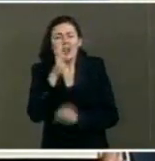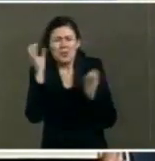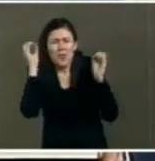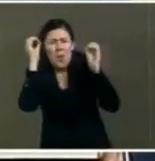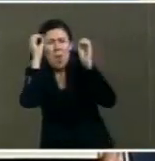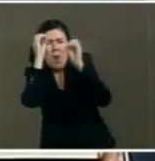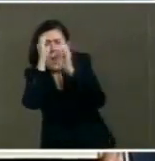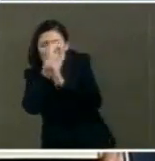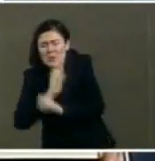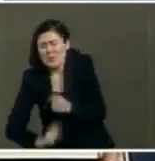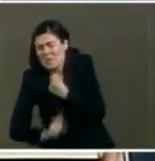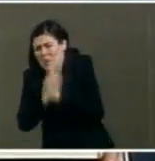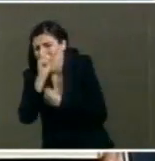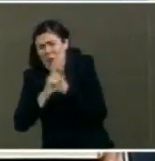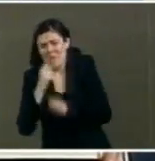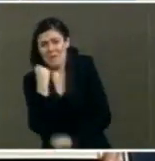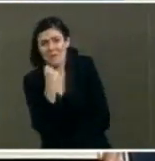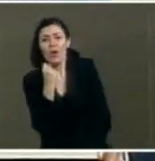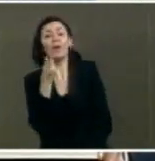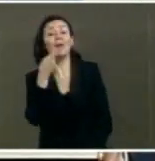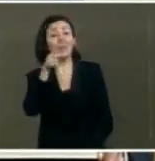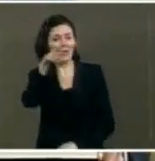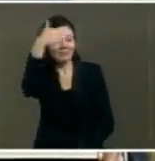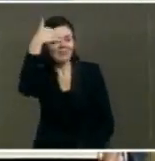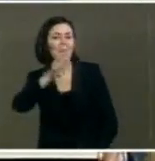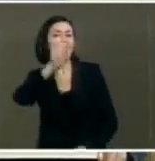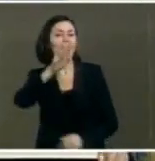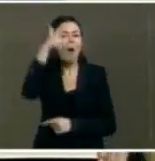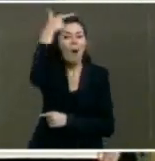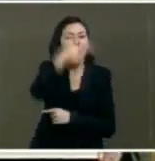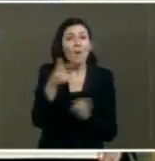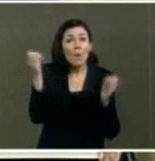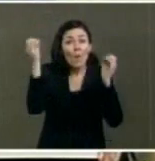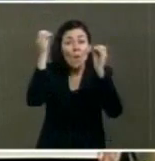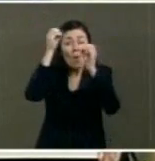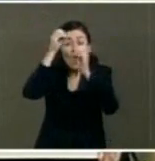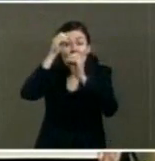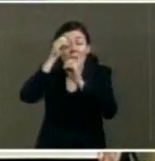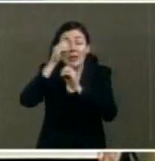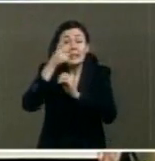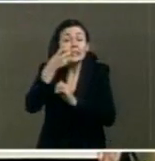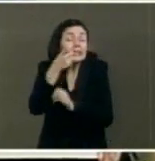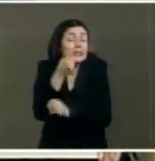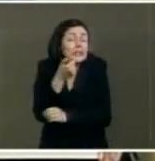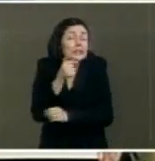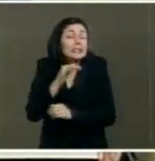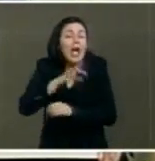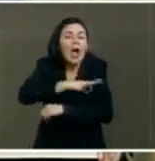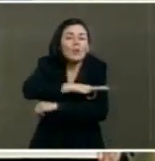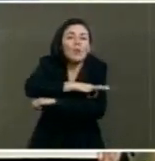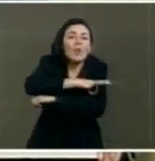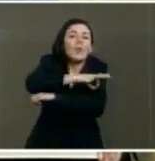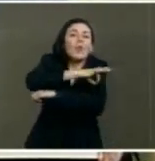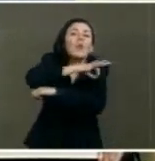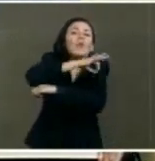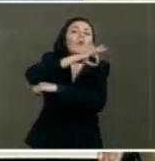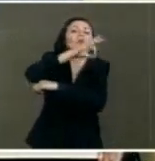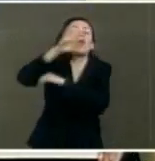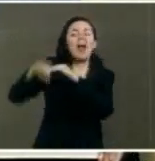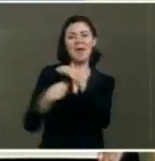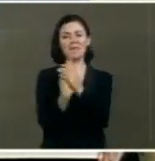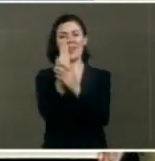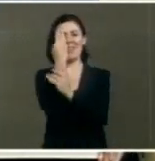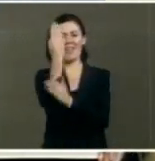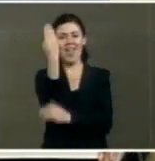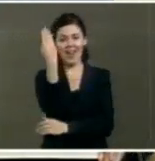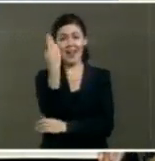Yo veo ese amanecer de un México nuevo. Veo a ese México que asoma en su gente.